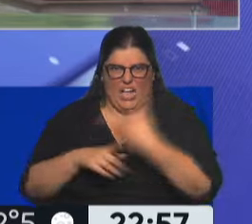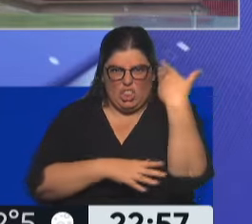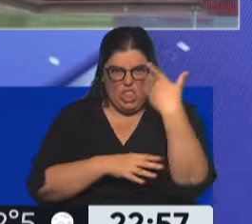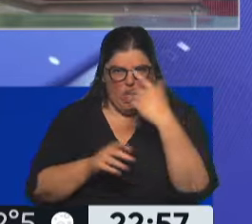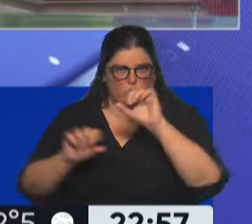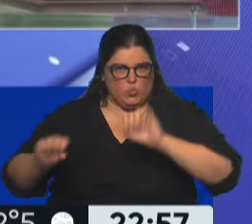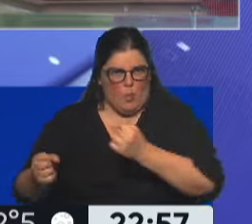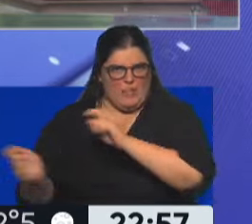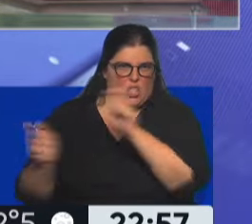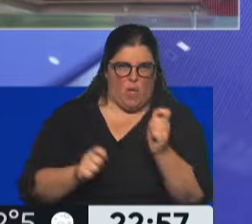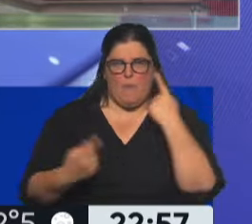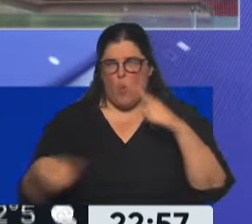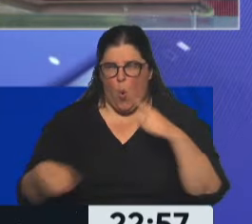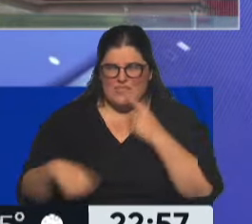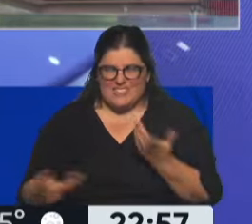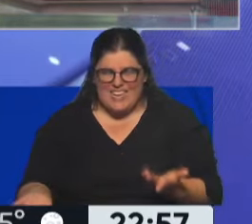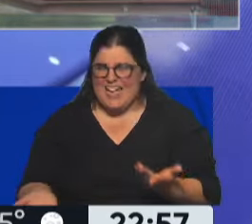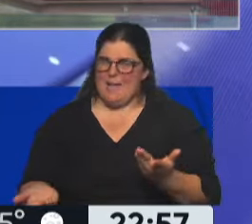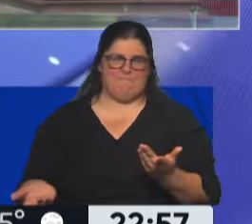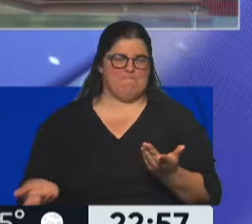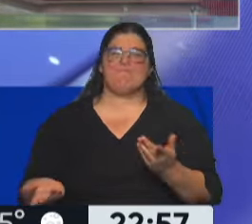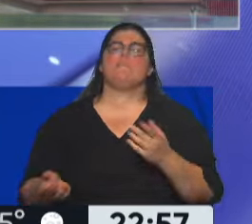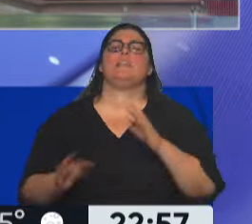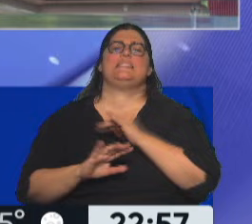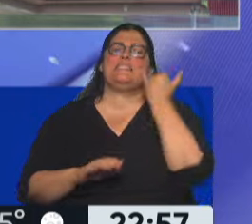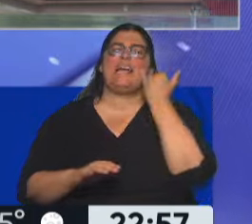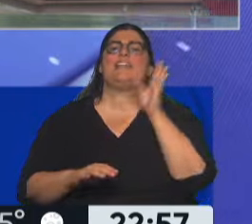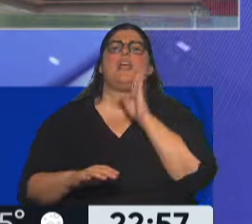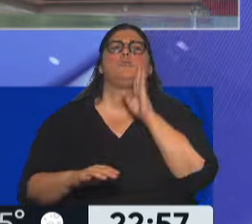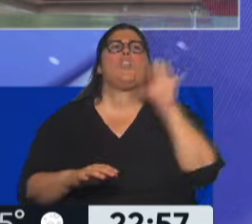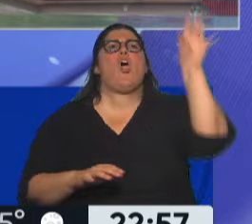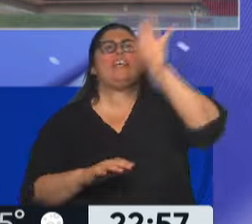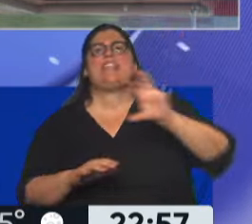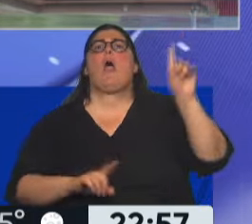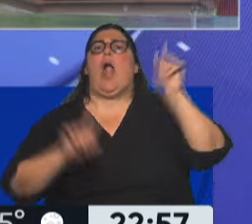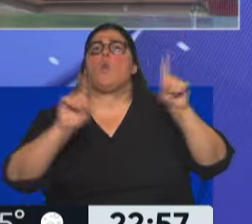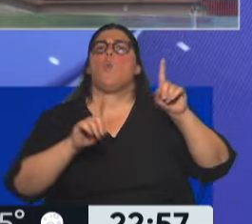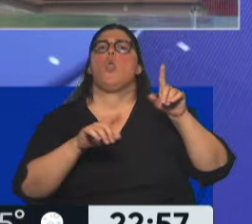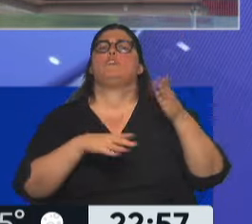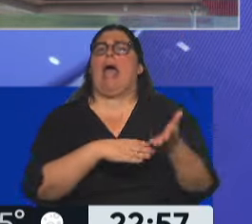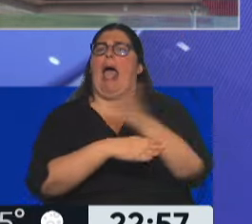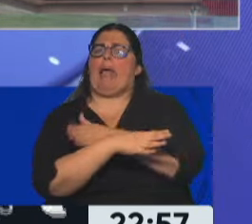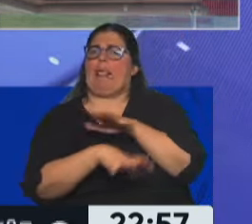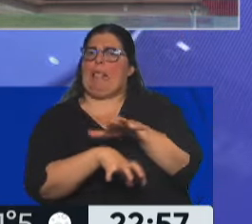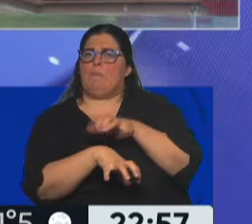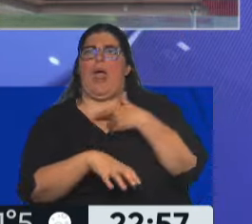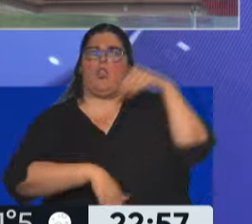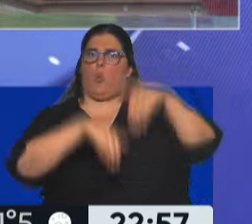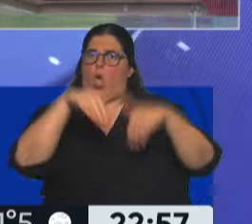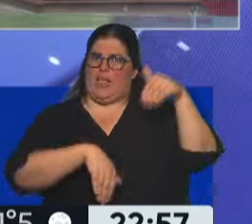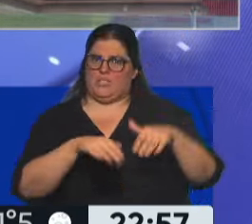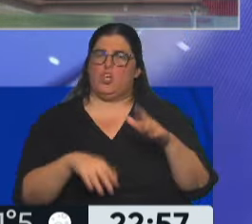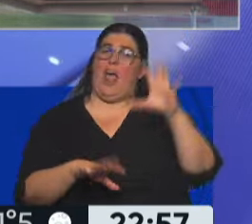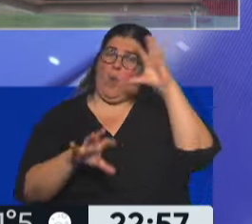a ver Esta semana ya arrancaron algunos estados a votar de forma adelantada que recordemos que esta es una particularidad cuando hablamos de Estados